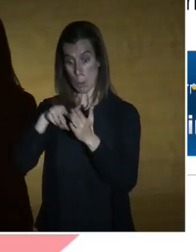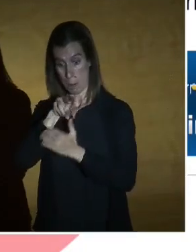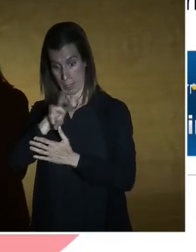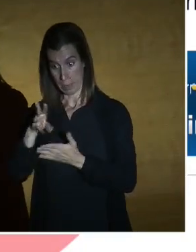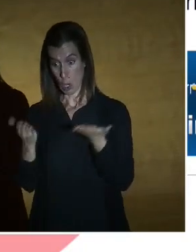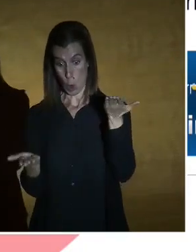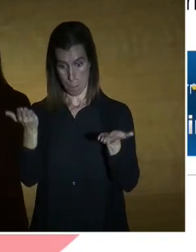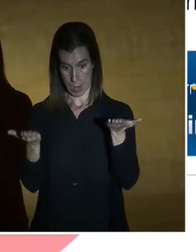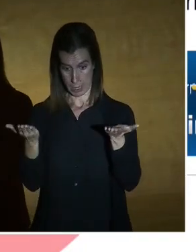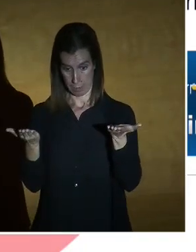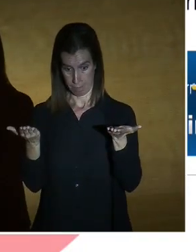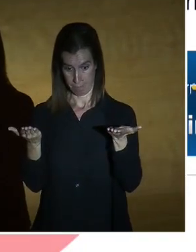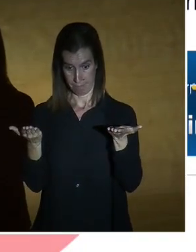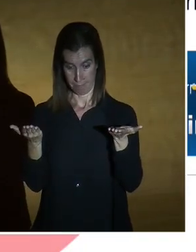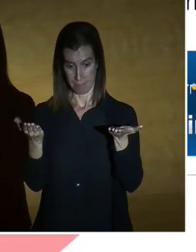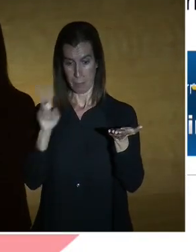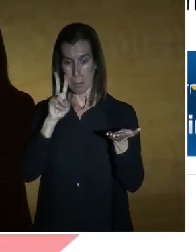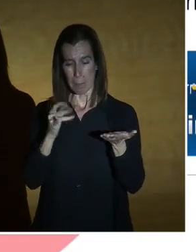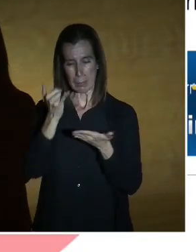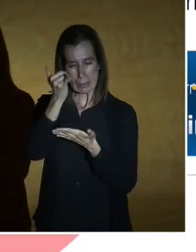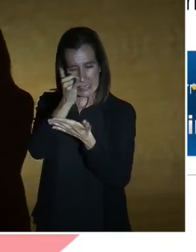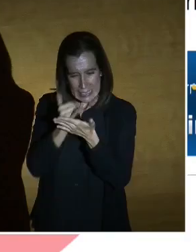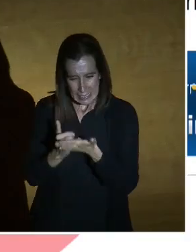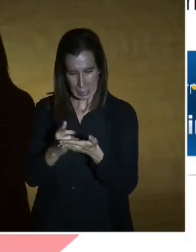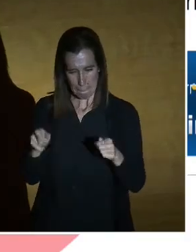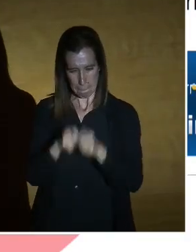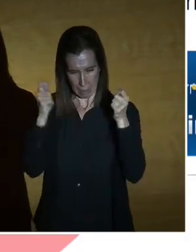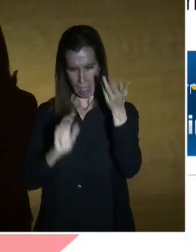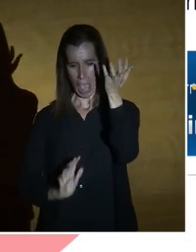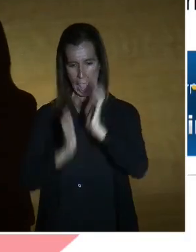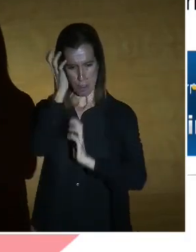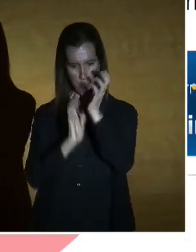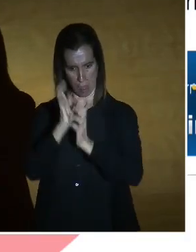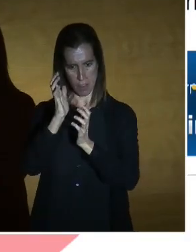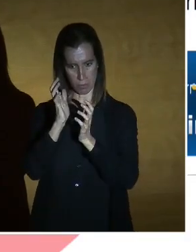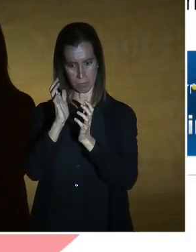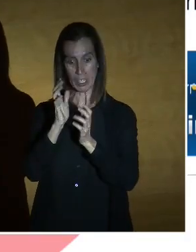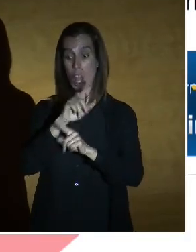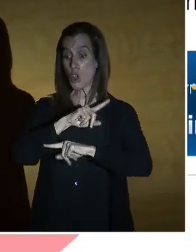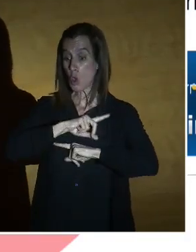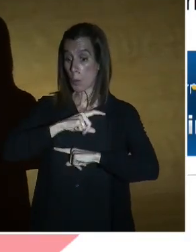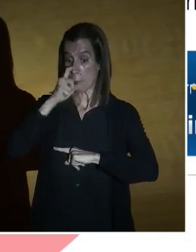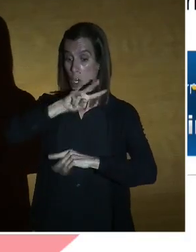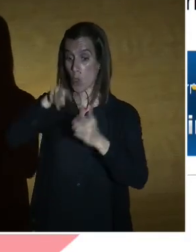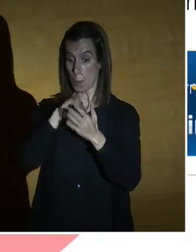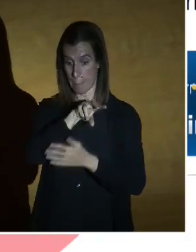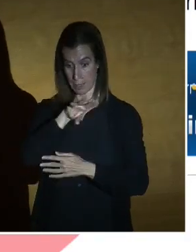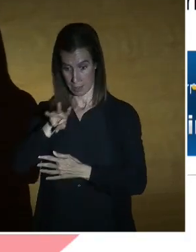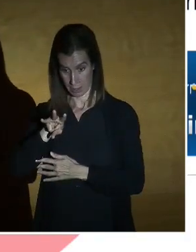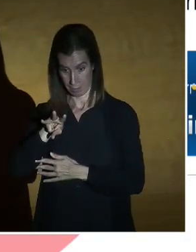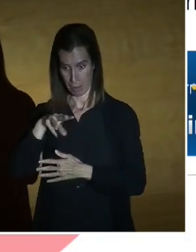2023-2025, donde podíamos ver una gran cicatriz que dejó el incendio en noviembre de 2023 y como